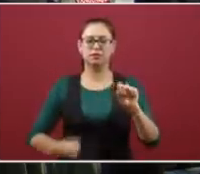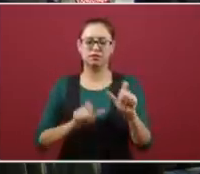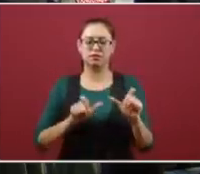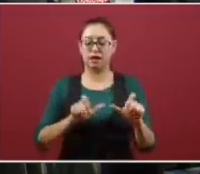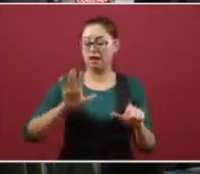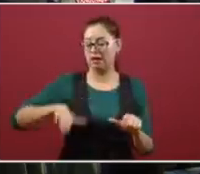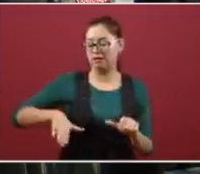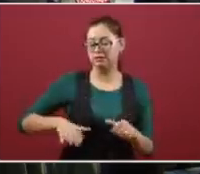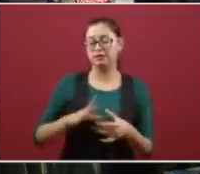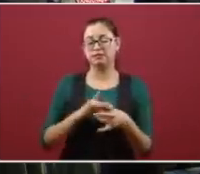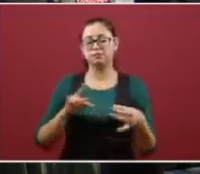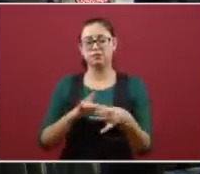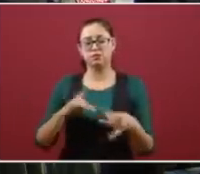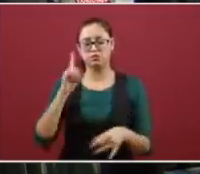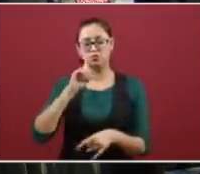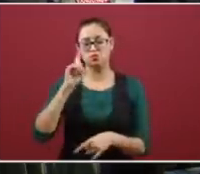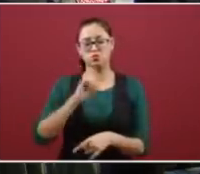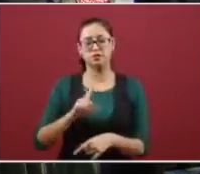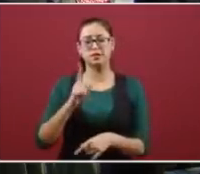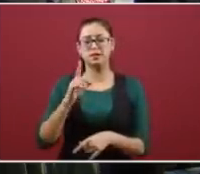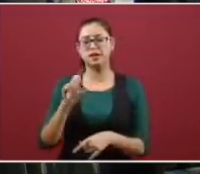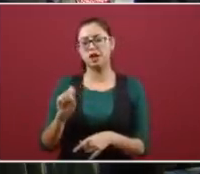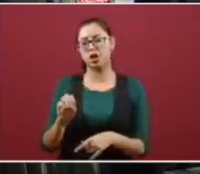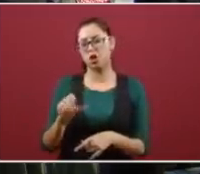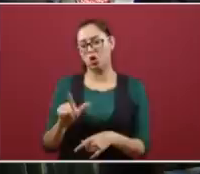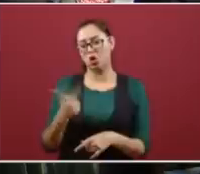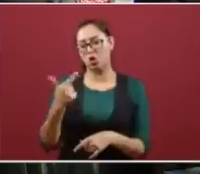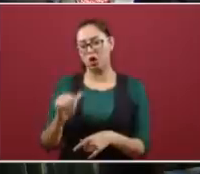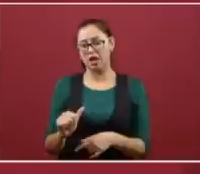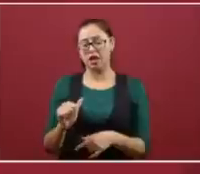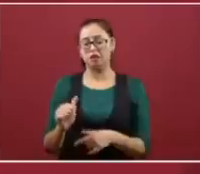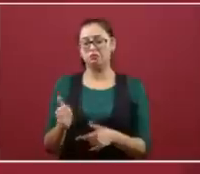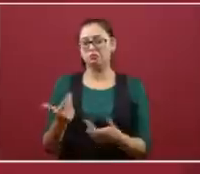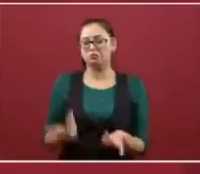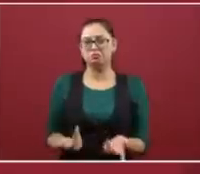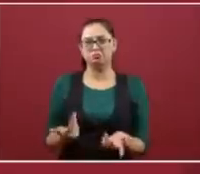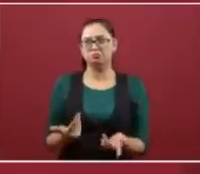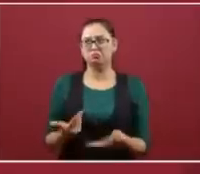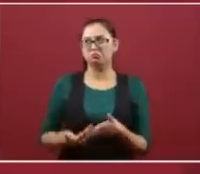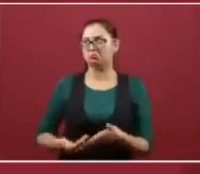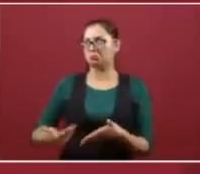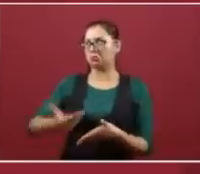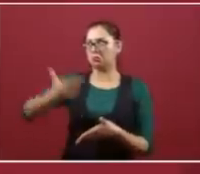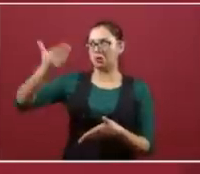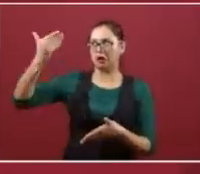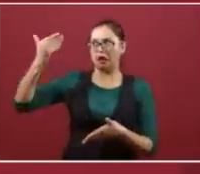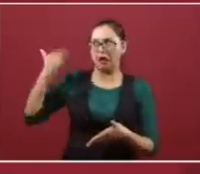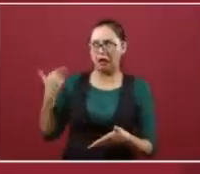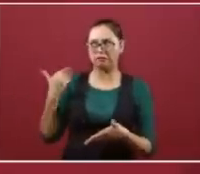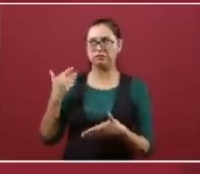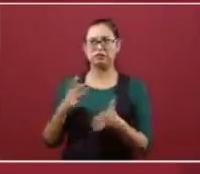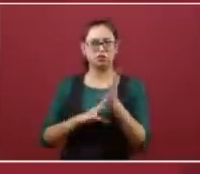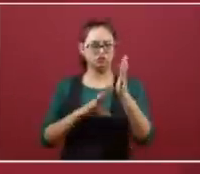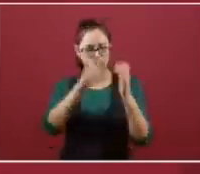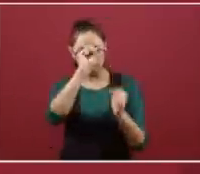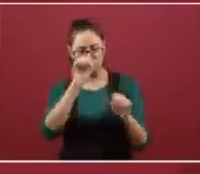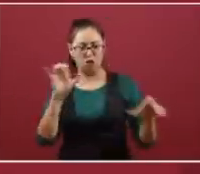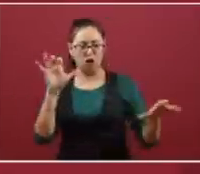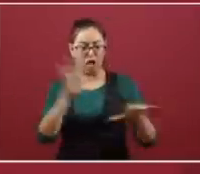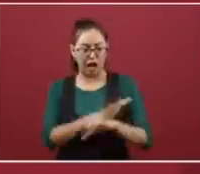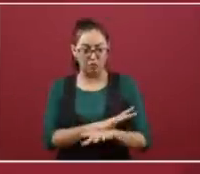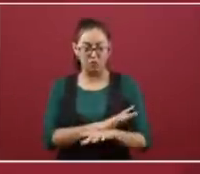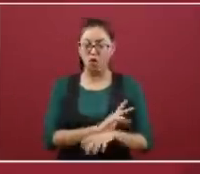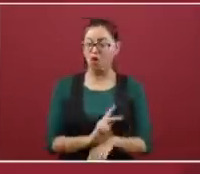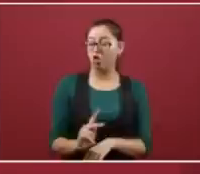olga sánchez cordero no se tiene registro de una reforma que haya tenido el aval